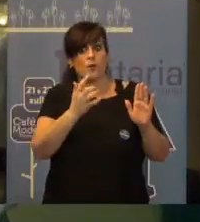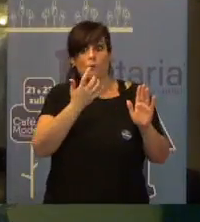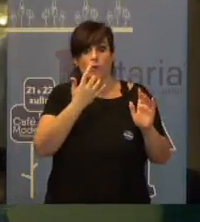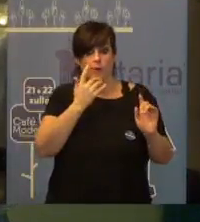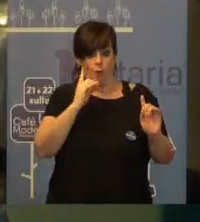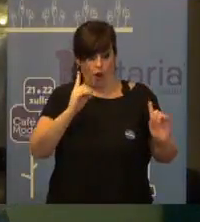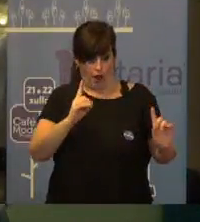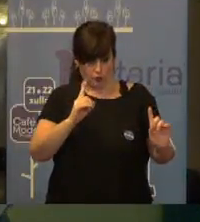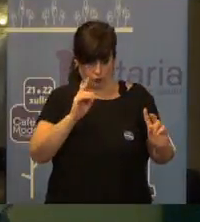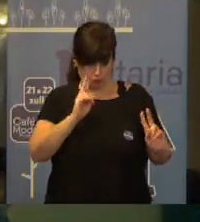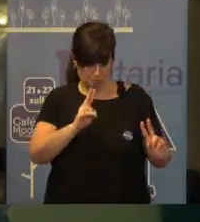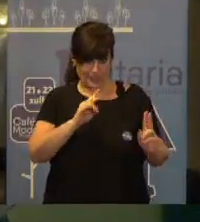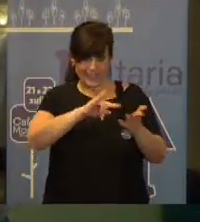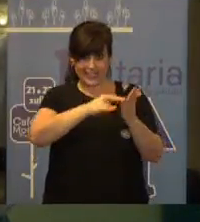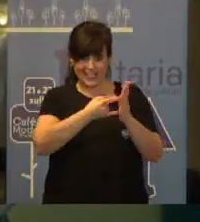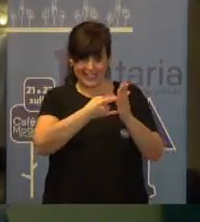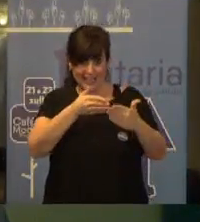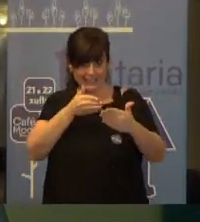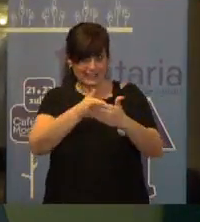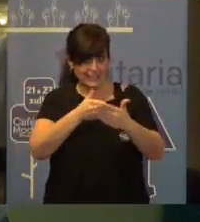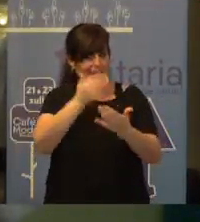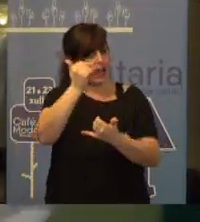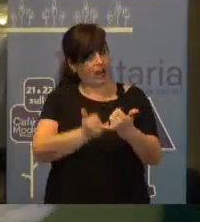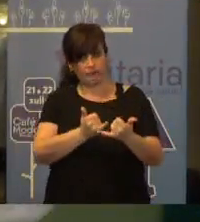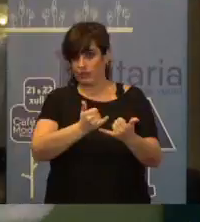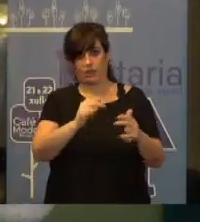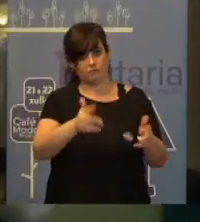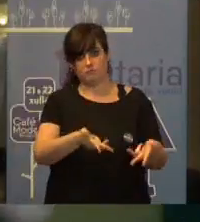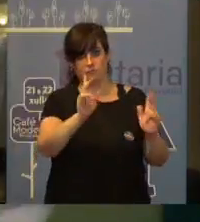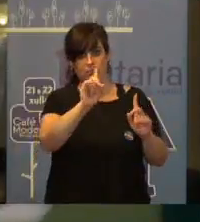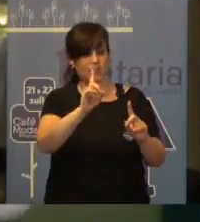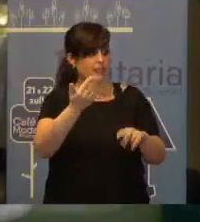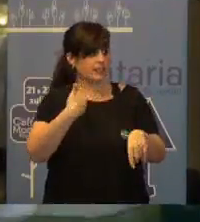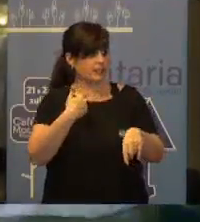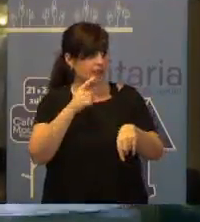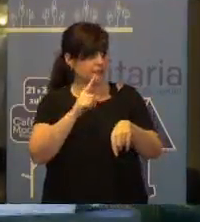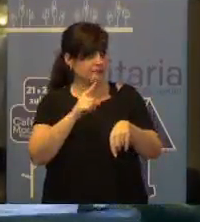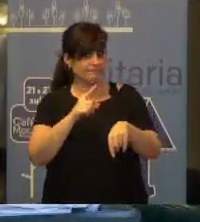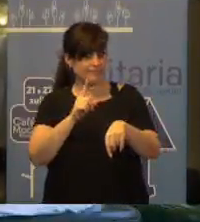que nos impidan seguir adiante. E xa para rematar, porque creo que me estou pasando moito, non?